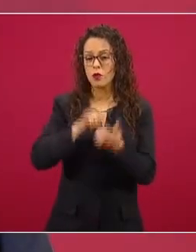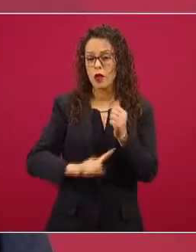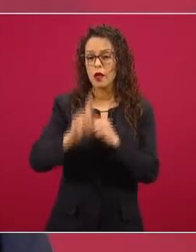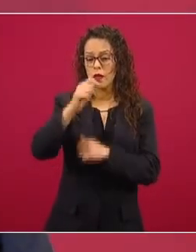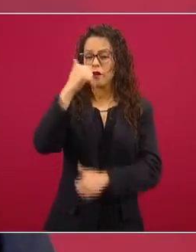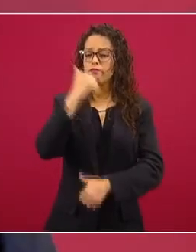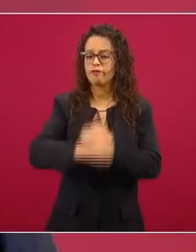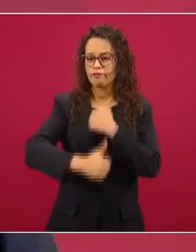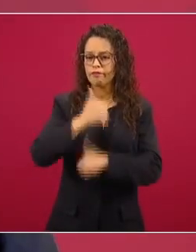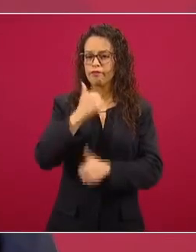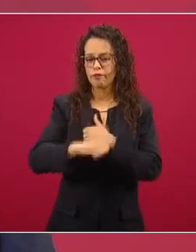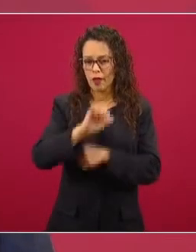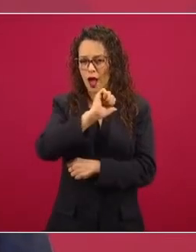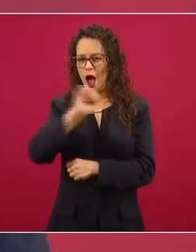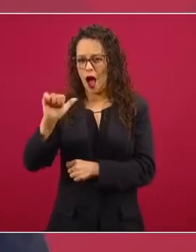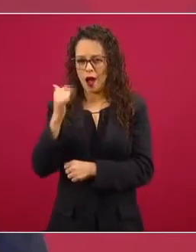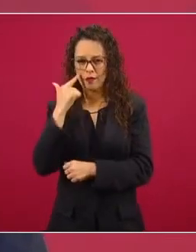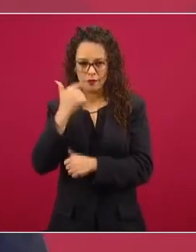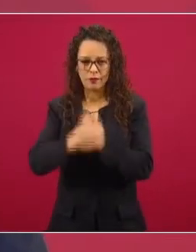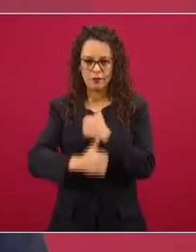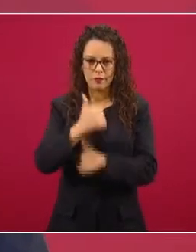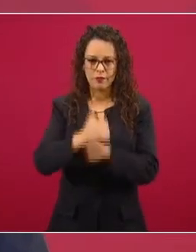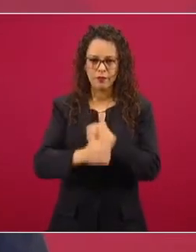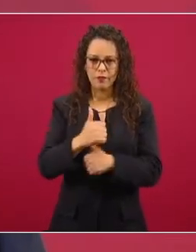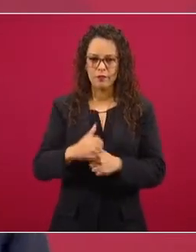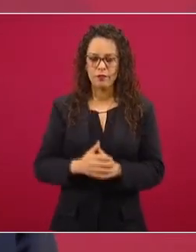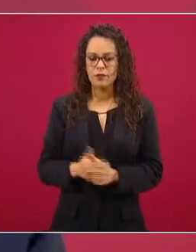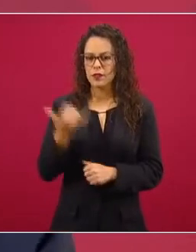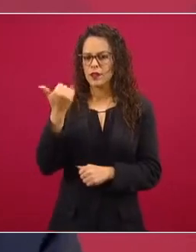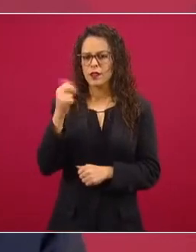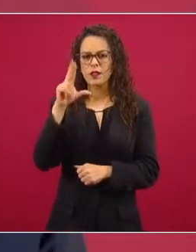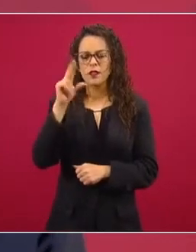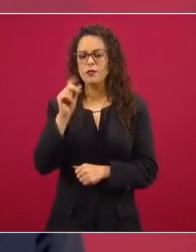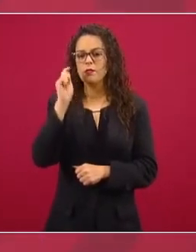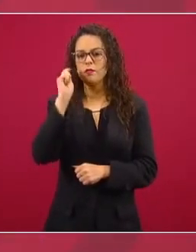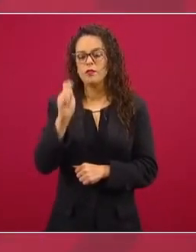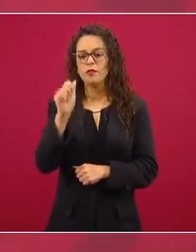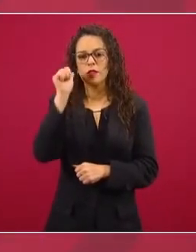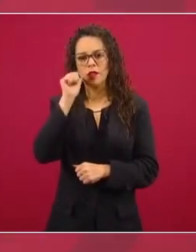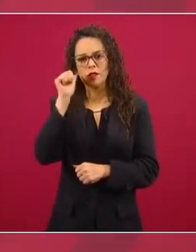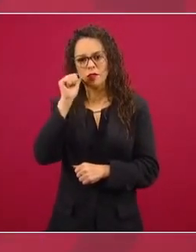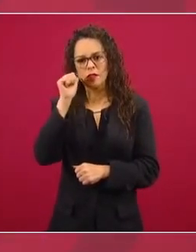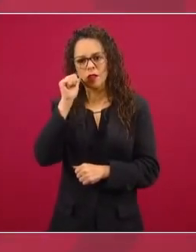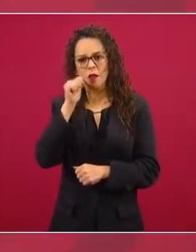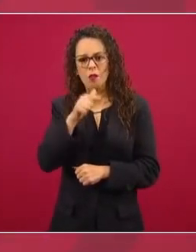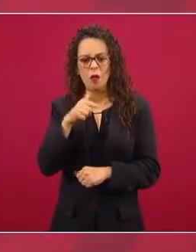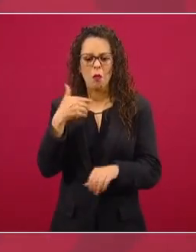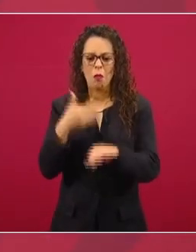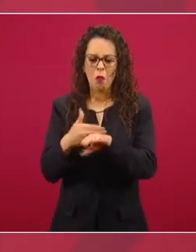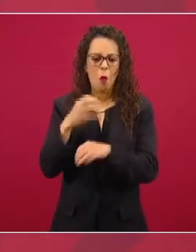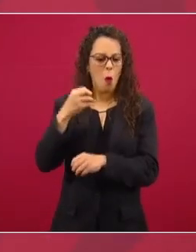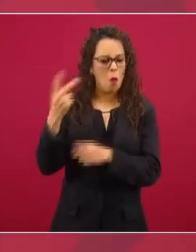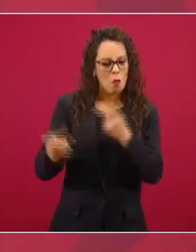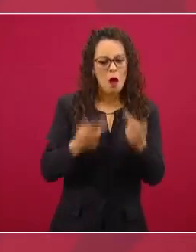no hay el cuestionamiento a México que hubo en la campaña pasada.